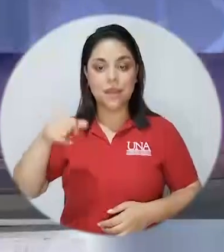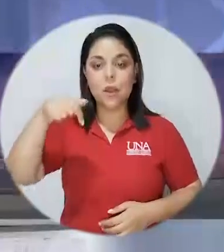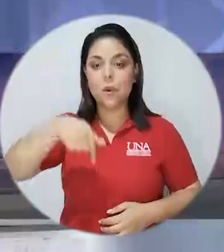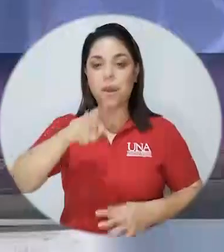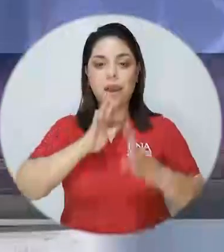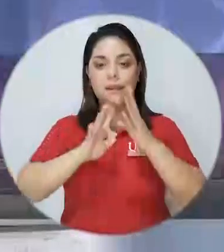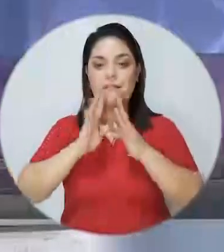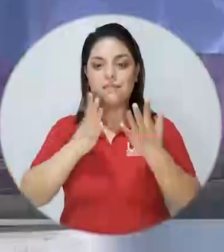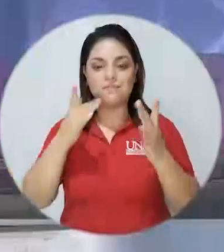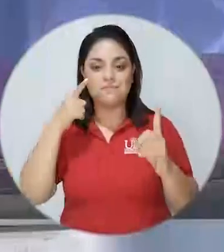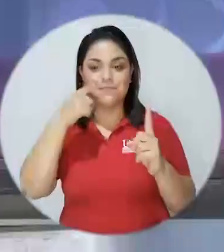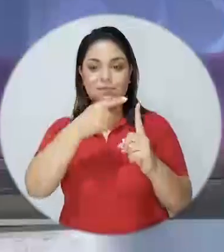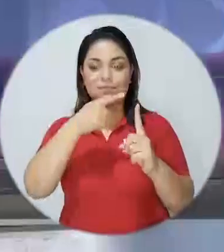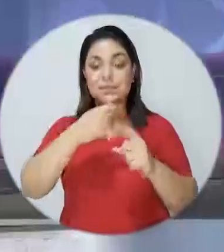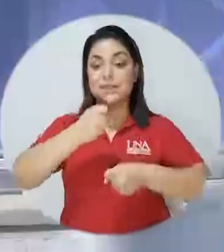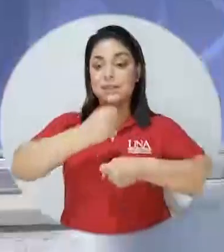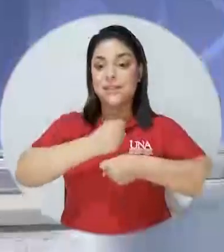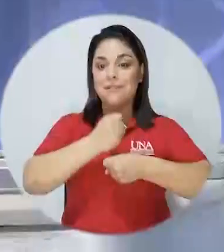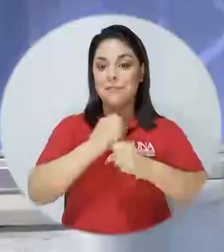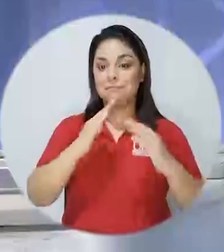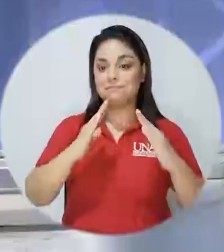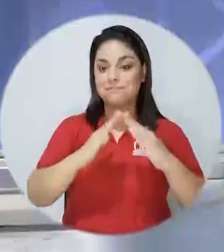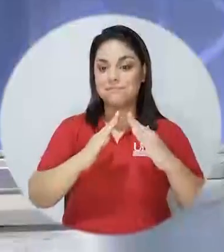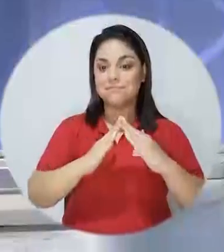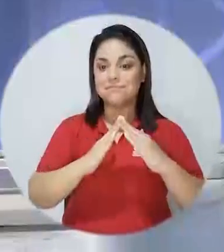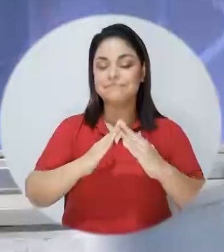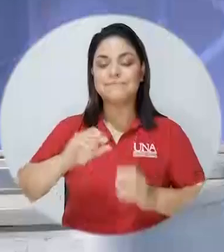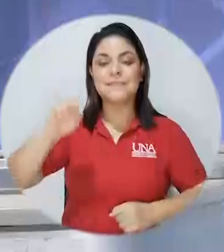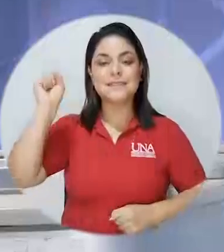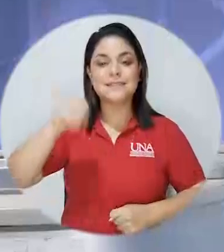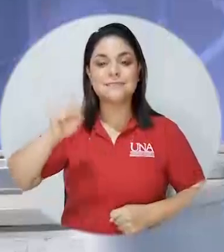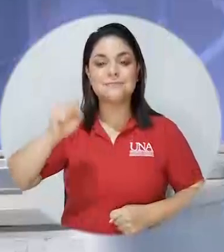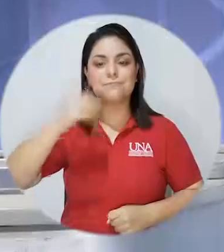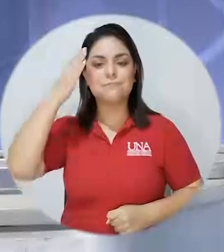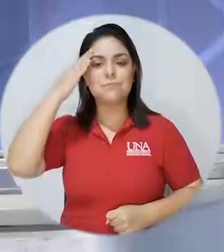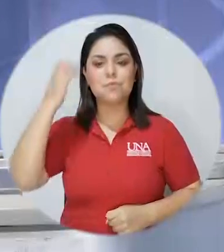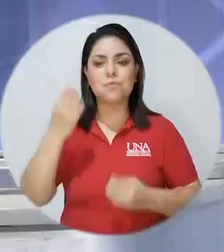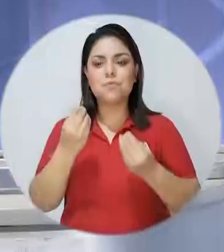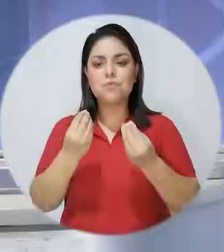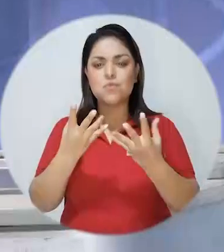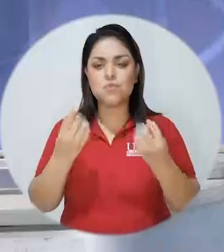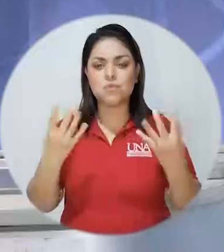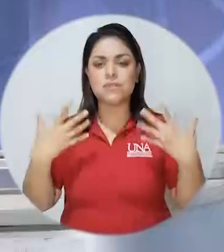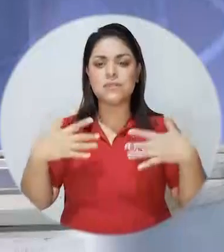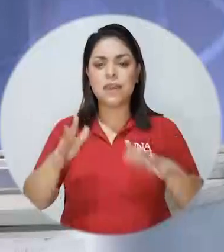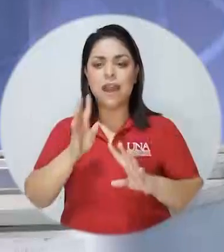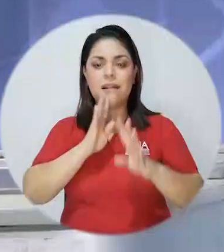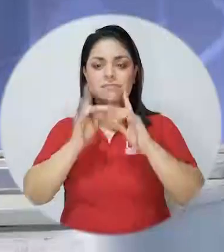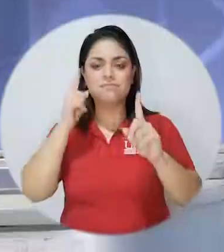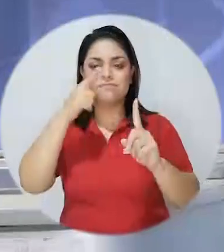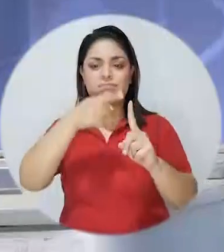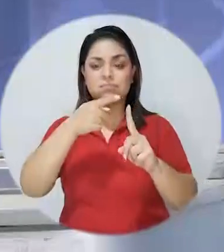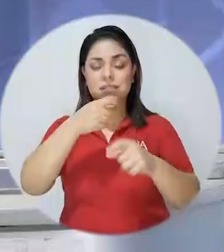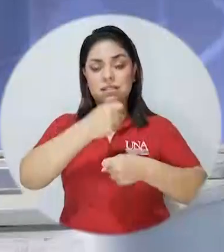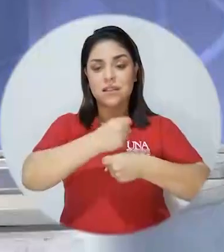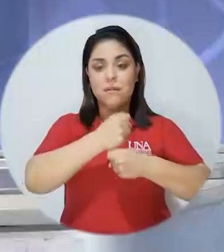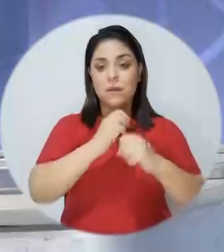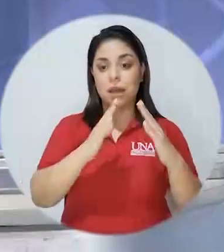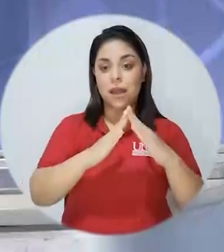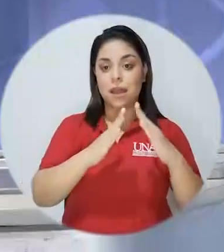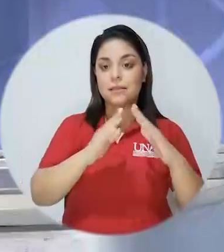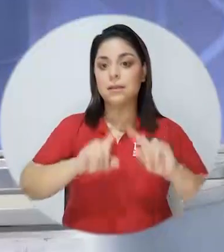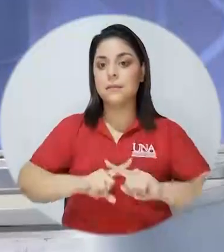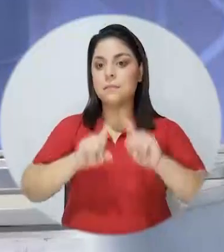esta oportunidad vamos a hablar sobre teletrabajo. Sí, porque mucho se ha hablado sobre teletrabajo, pero todavía hay mucho más que